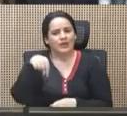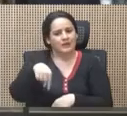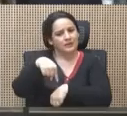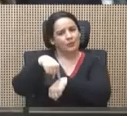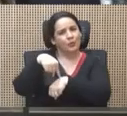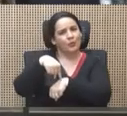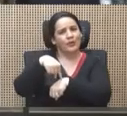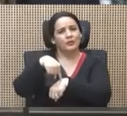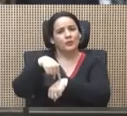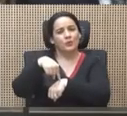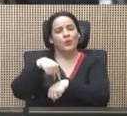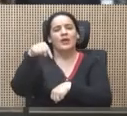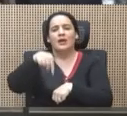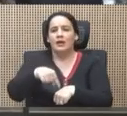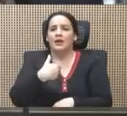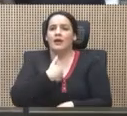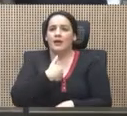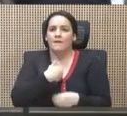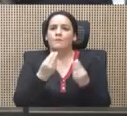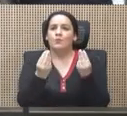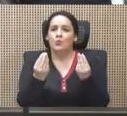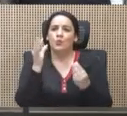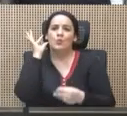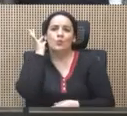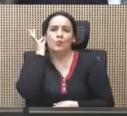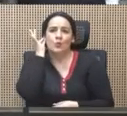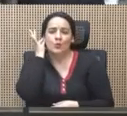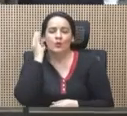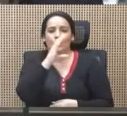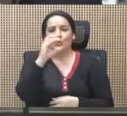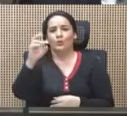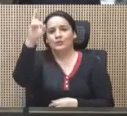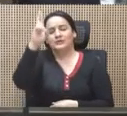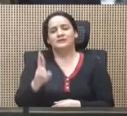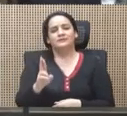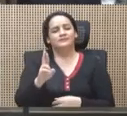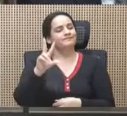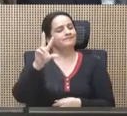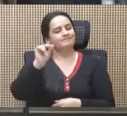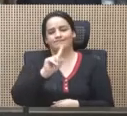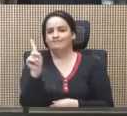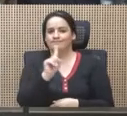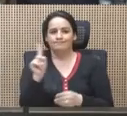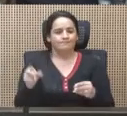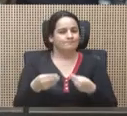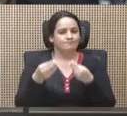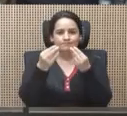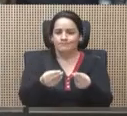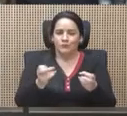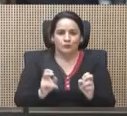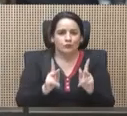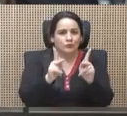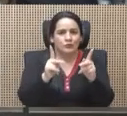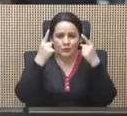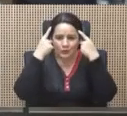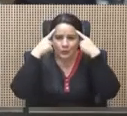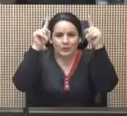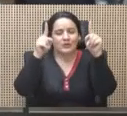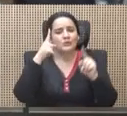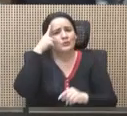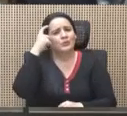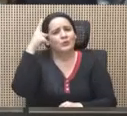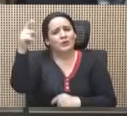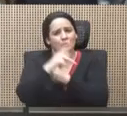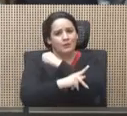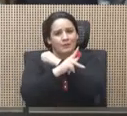momento a que hay muchas mujeres costarricenses que no se les están dando la oportunidad de lograr sus sueños en este país